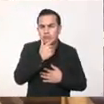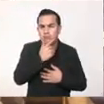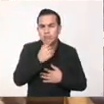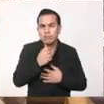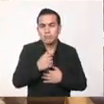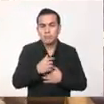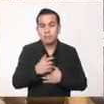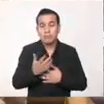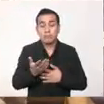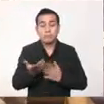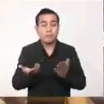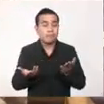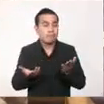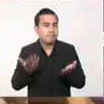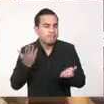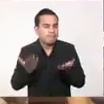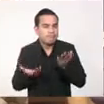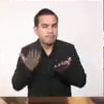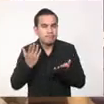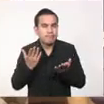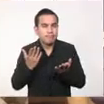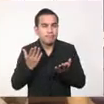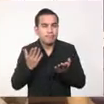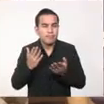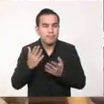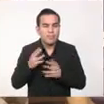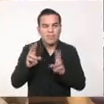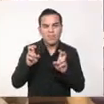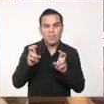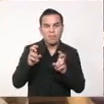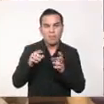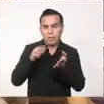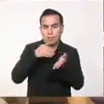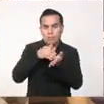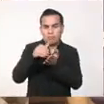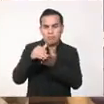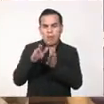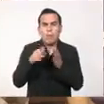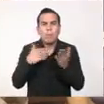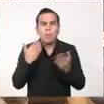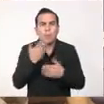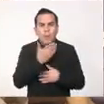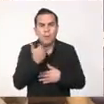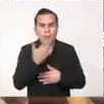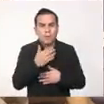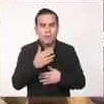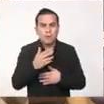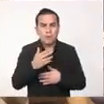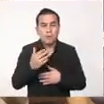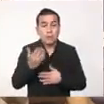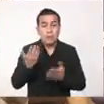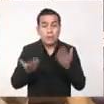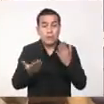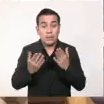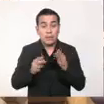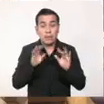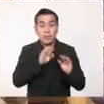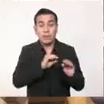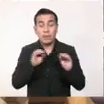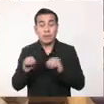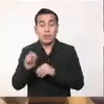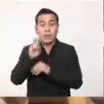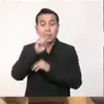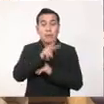alguna área gris sobre el tema de la destitución, pero que estimaban de que se tendría que haber aplicado el